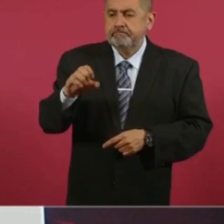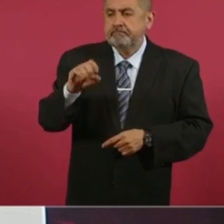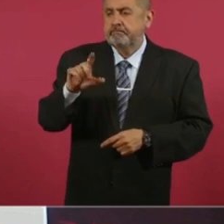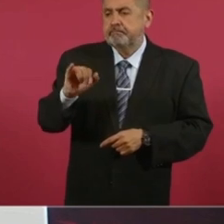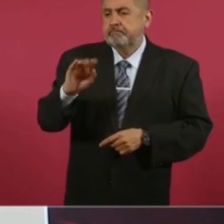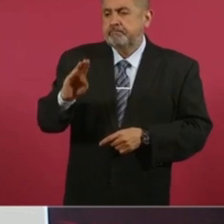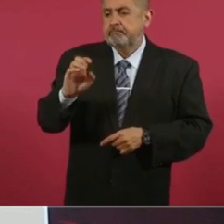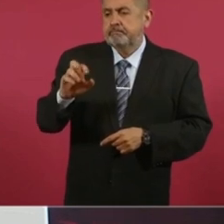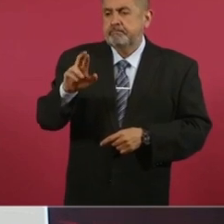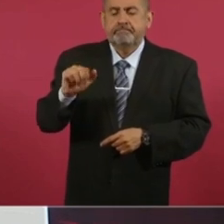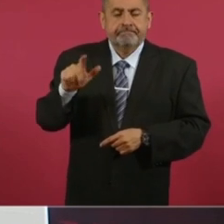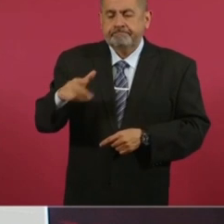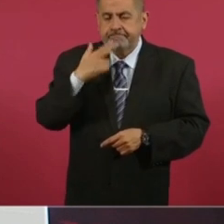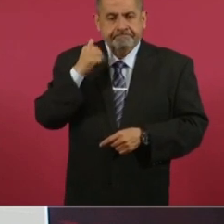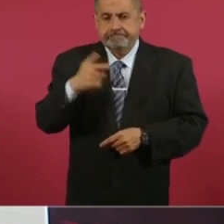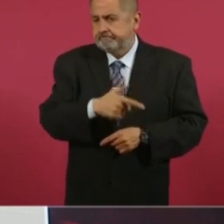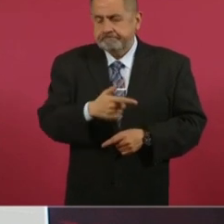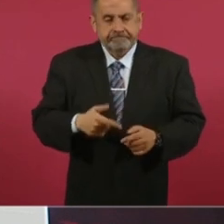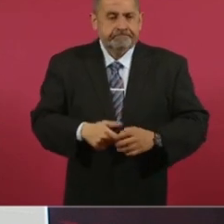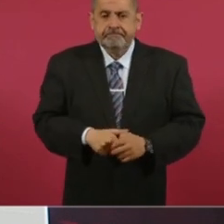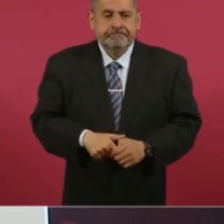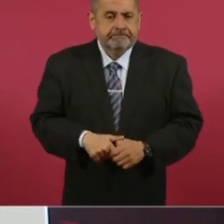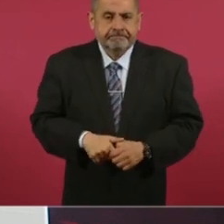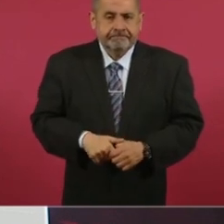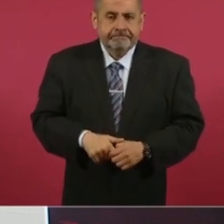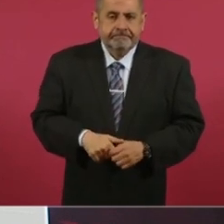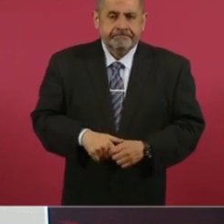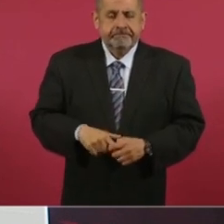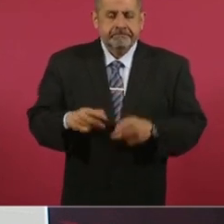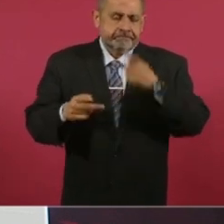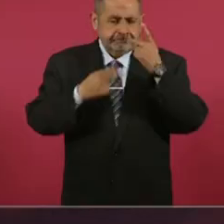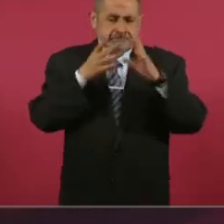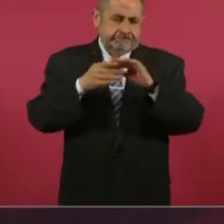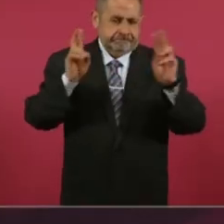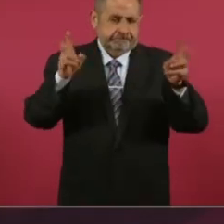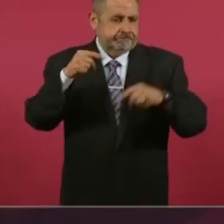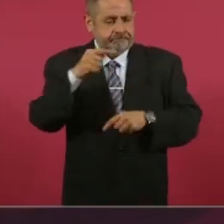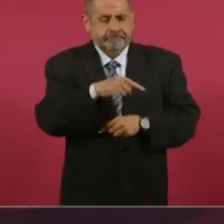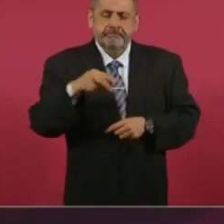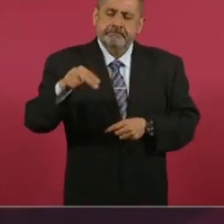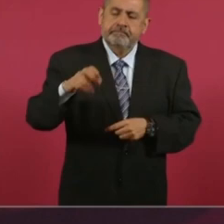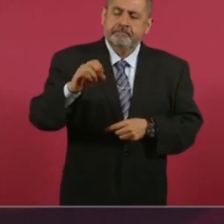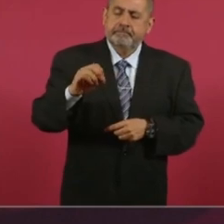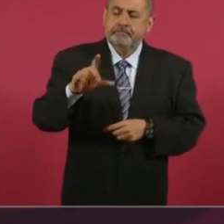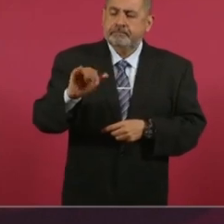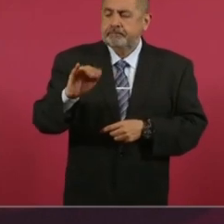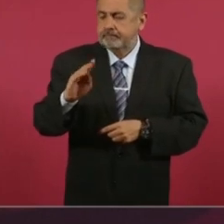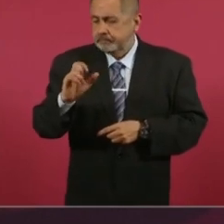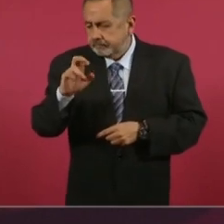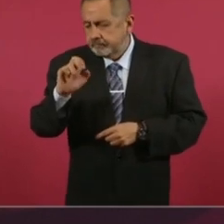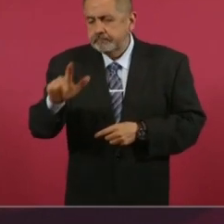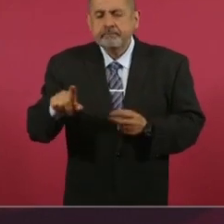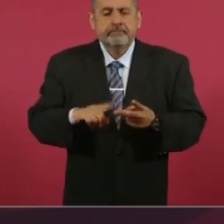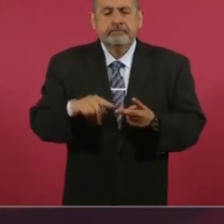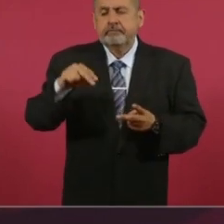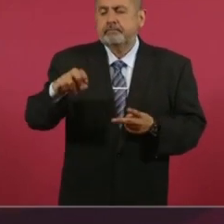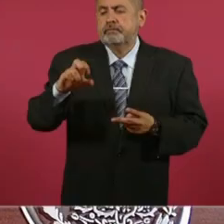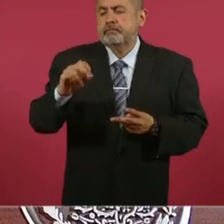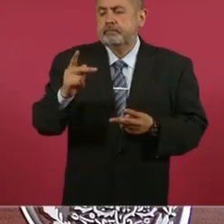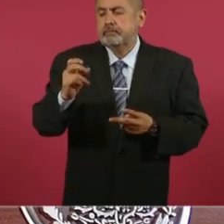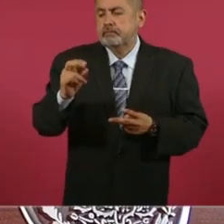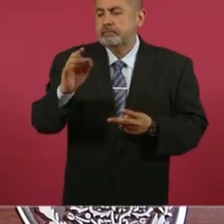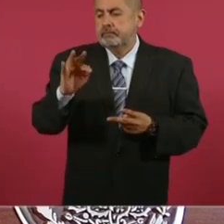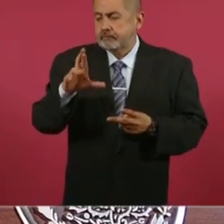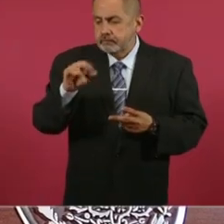miren, cuando se habla así de neoliberalismo, neoporfirismo,